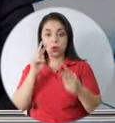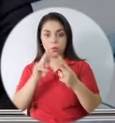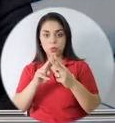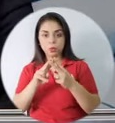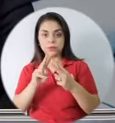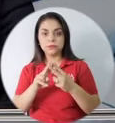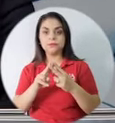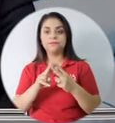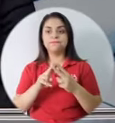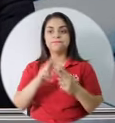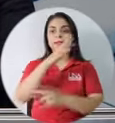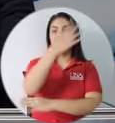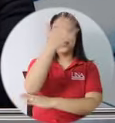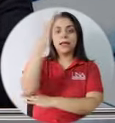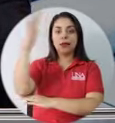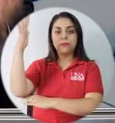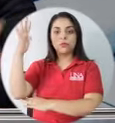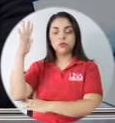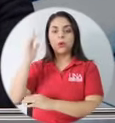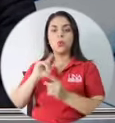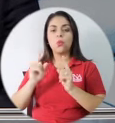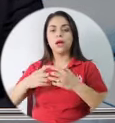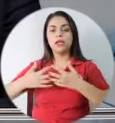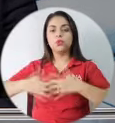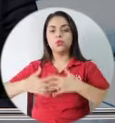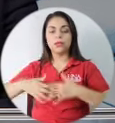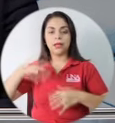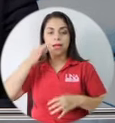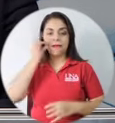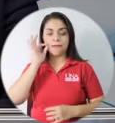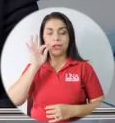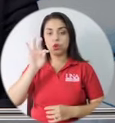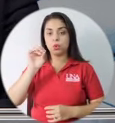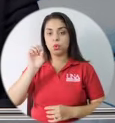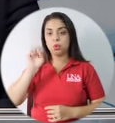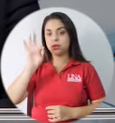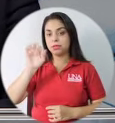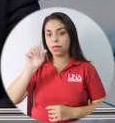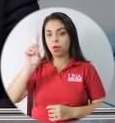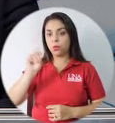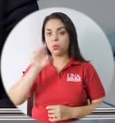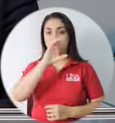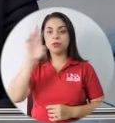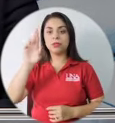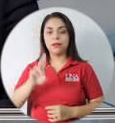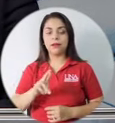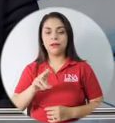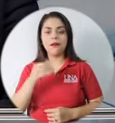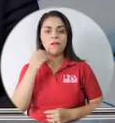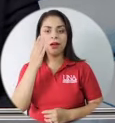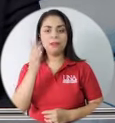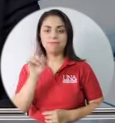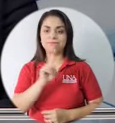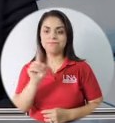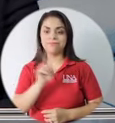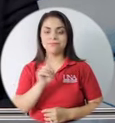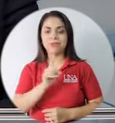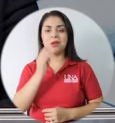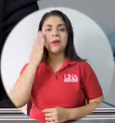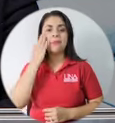conocer, digamos, el bosque, conocer qué era la industria del café tostado en Costa Rica. No fue fácil porque para empezar